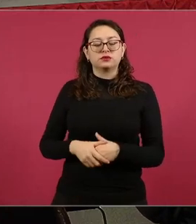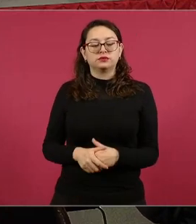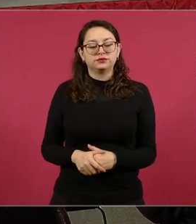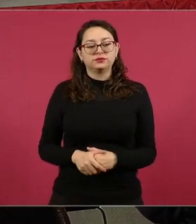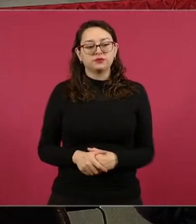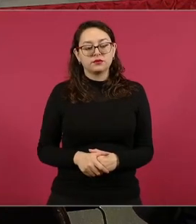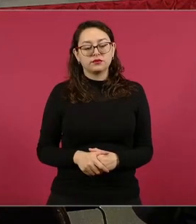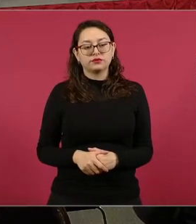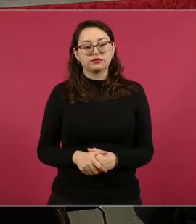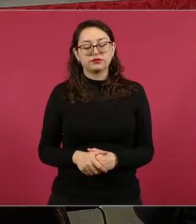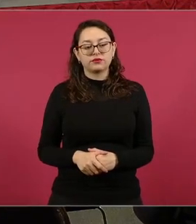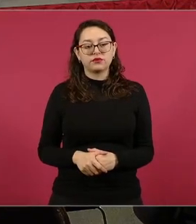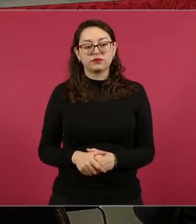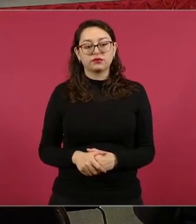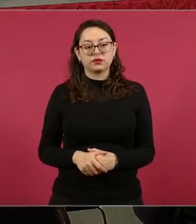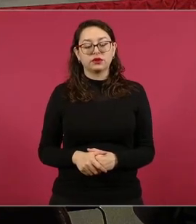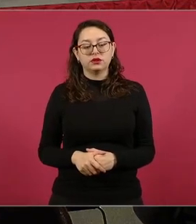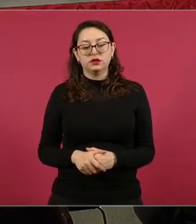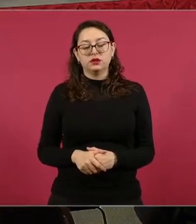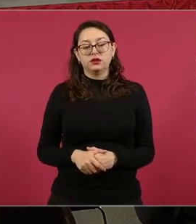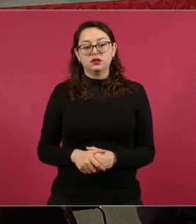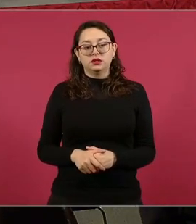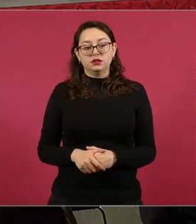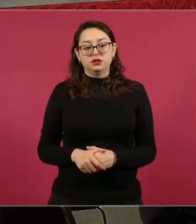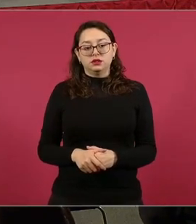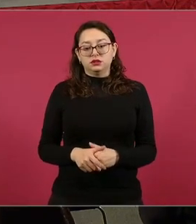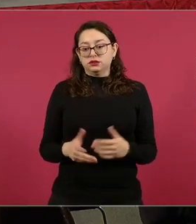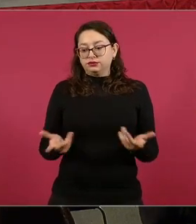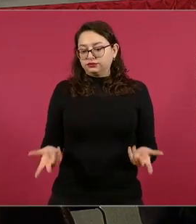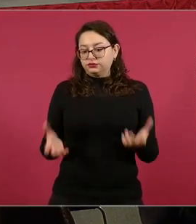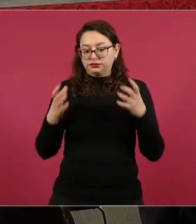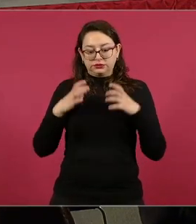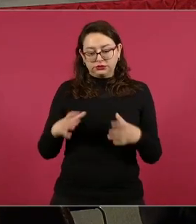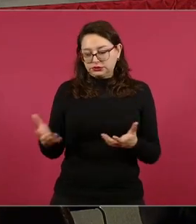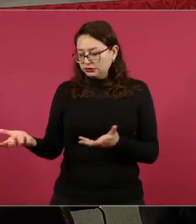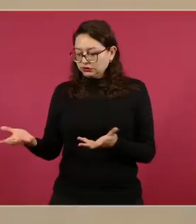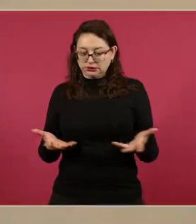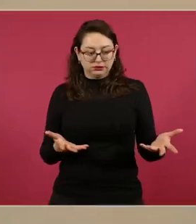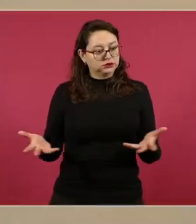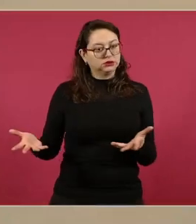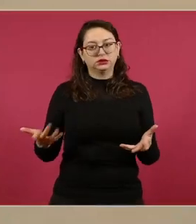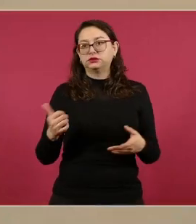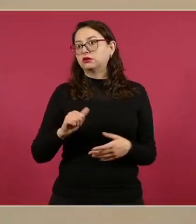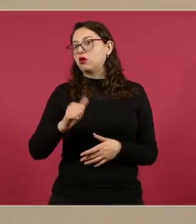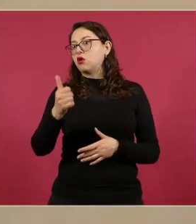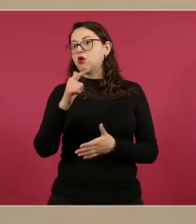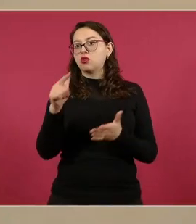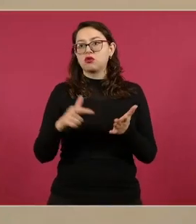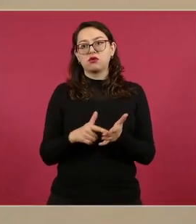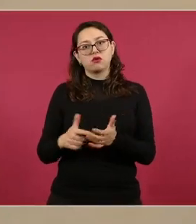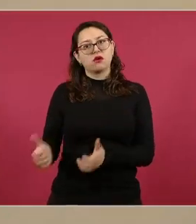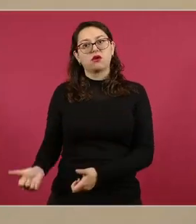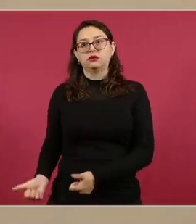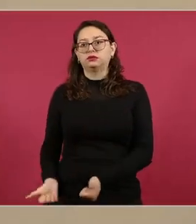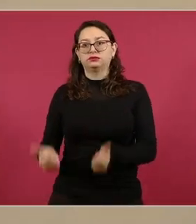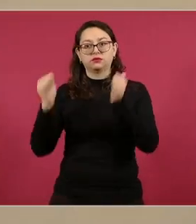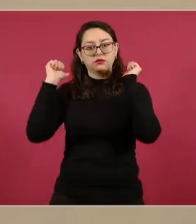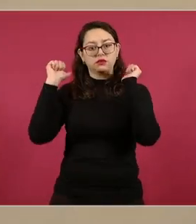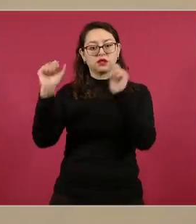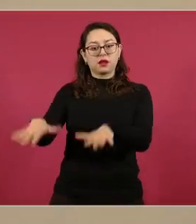Pirules. Con la finalidad de deshacerse del cuerpo, lo trasladó a otro sitio donde lo abandonó en una